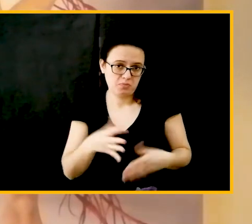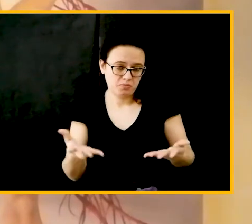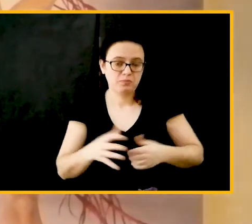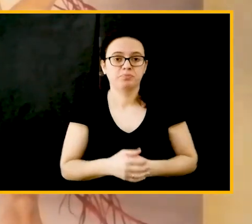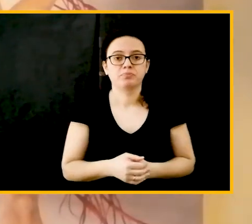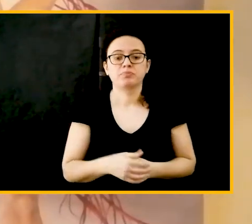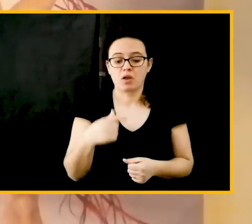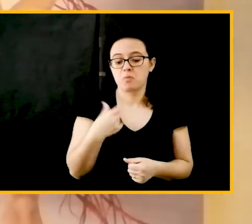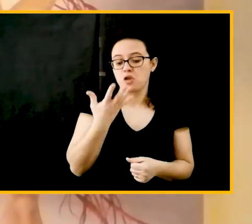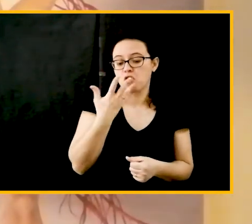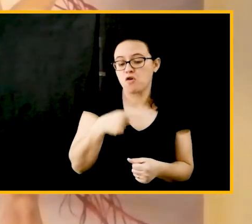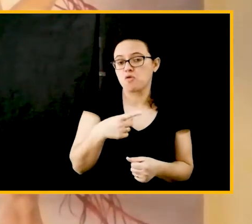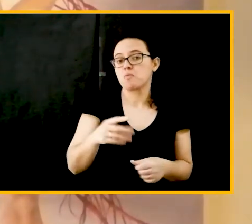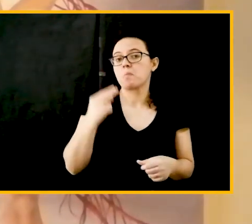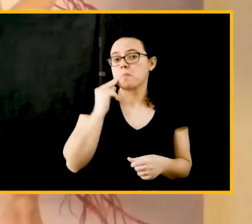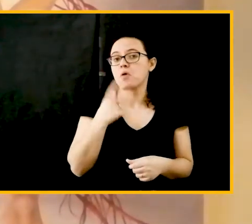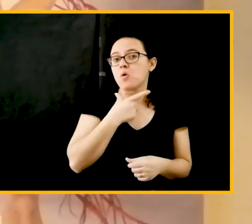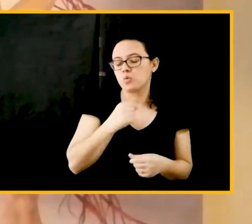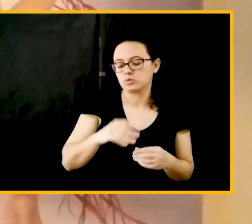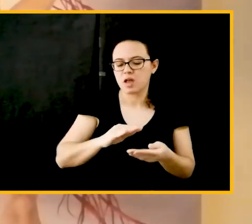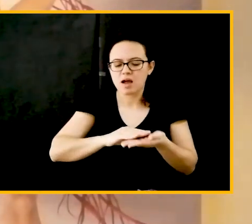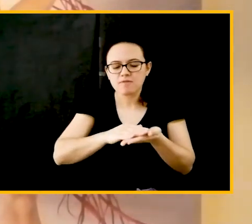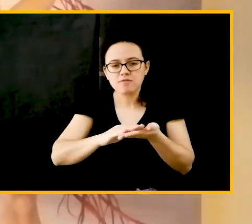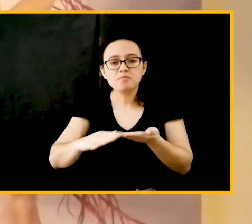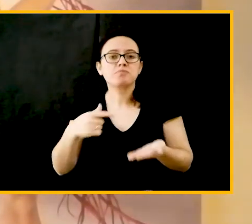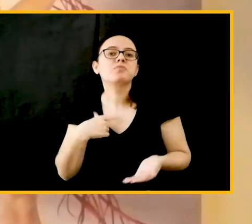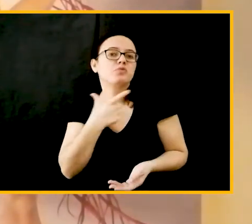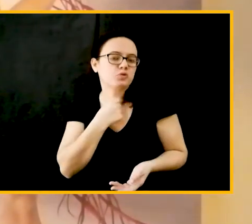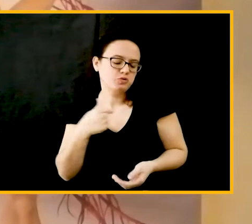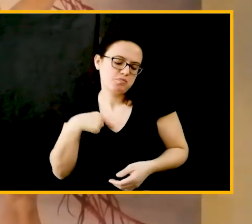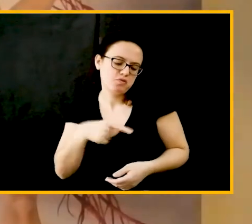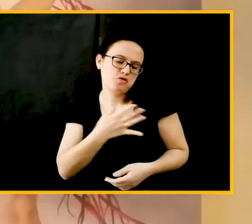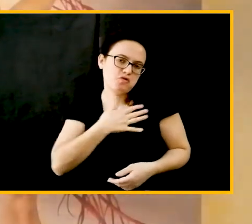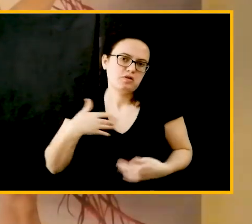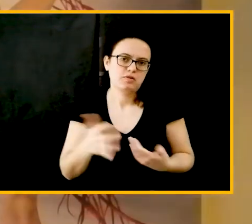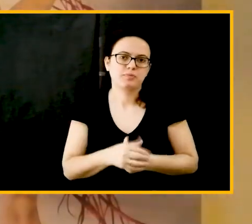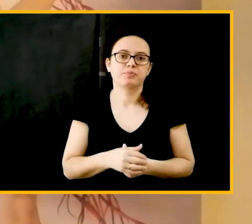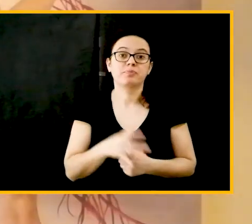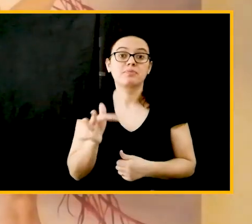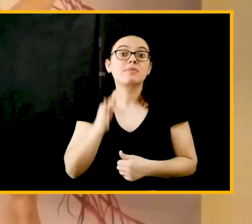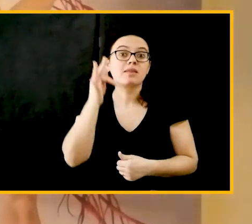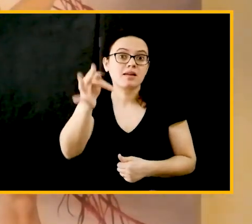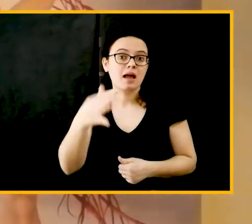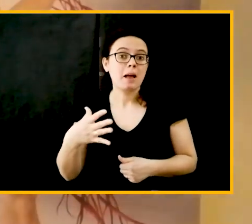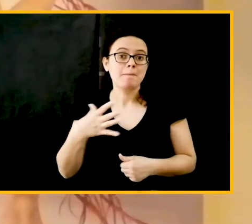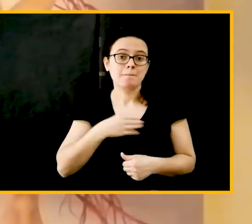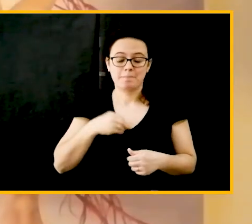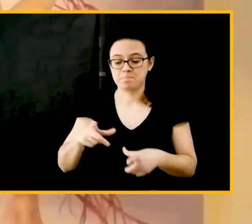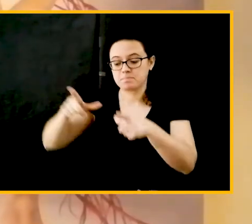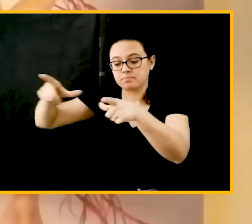el color, me gusta la textura y quiero jugar con él para hacer la composición. Aparte, vamos a utilizar papel para ayudarnos a pegar